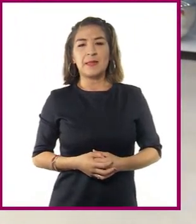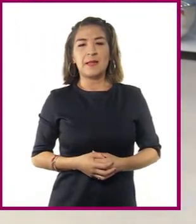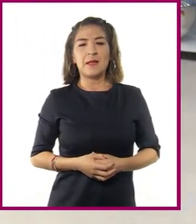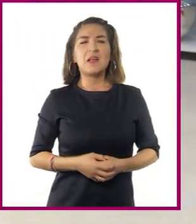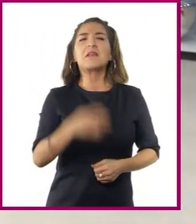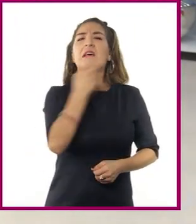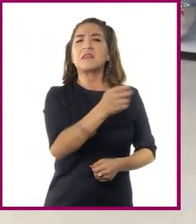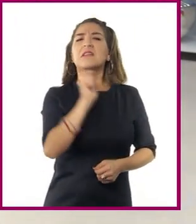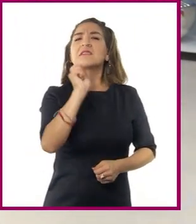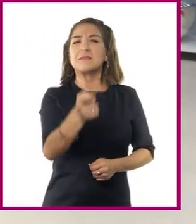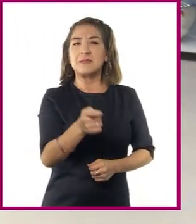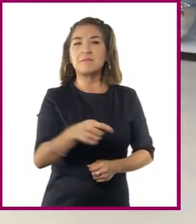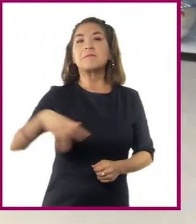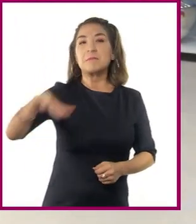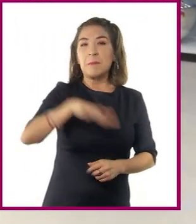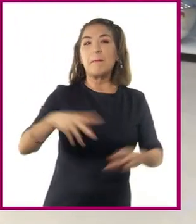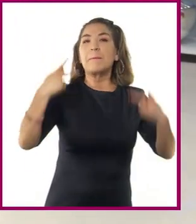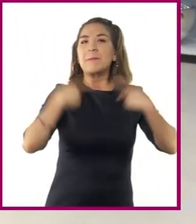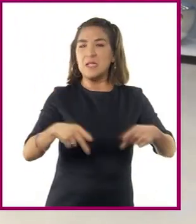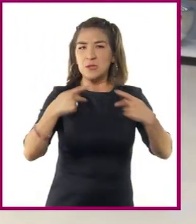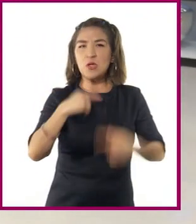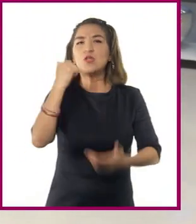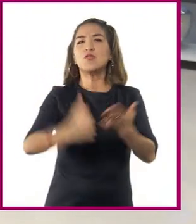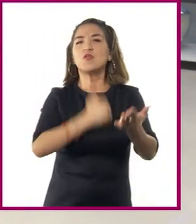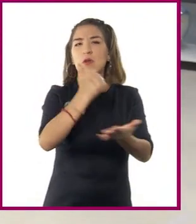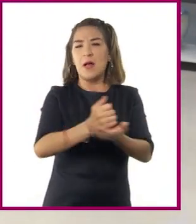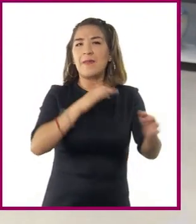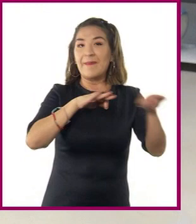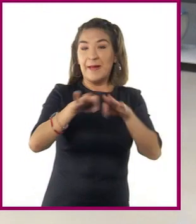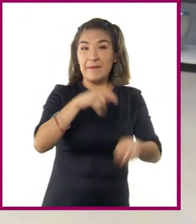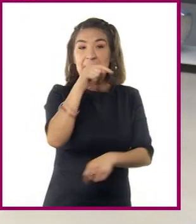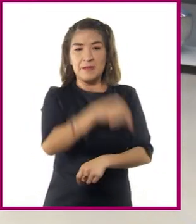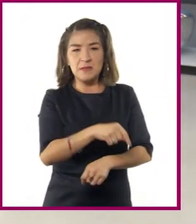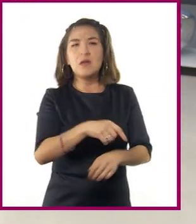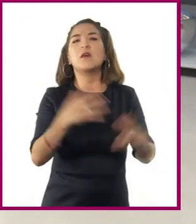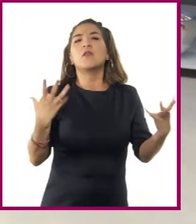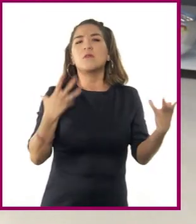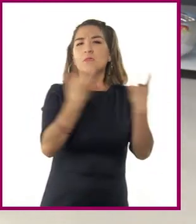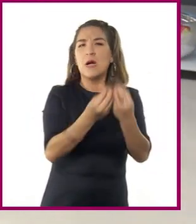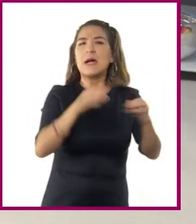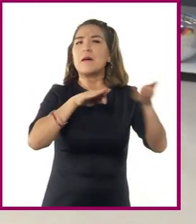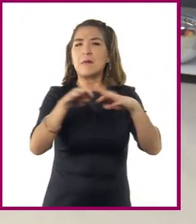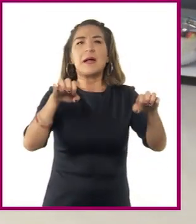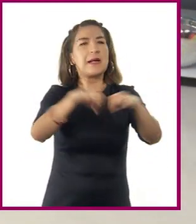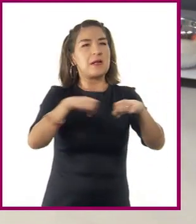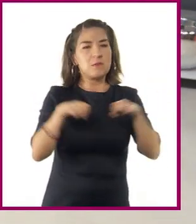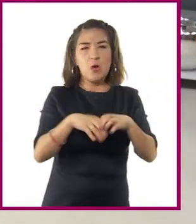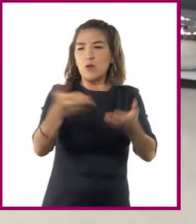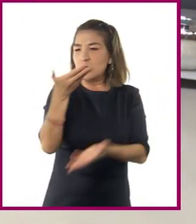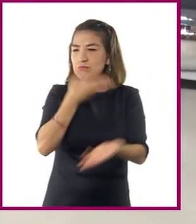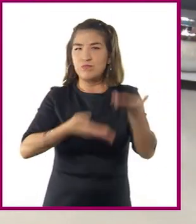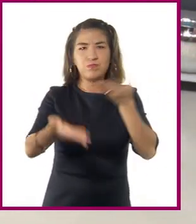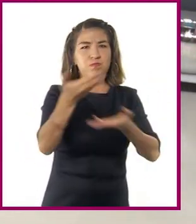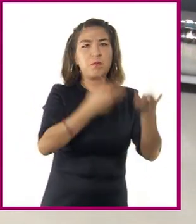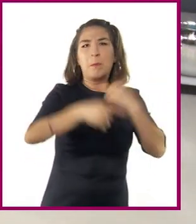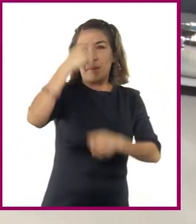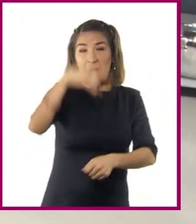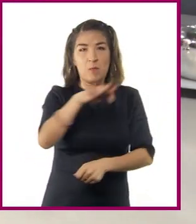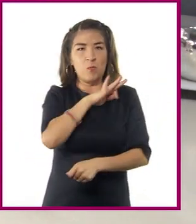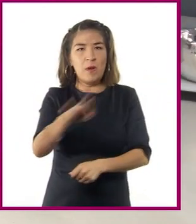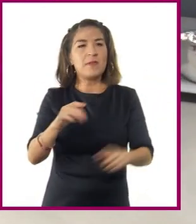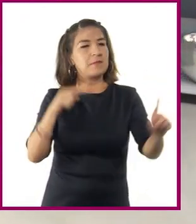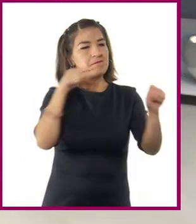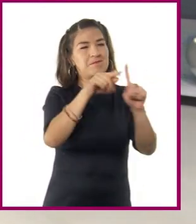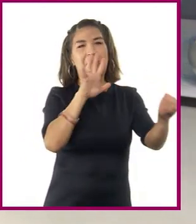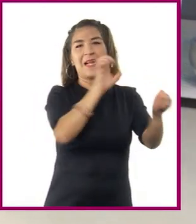Eso quiere decir que autoridades, ciudadanas y ciudadanos, trabajando en equipo y ayudándonos mutuamente, lograremos garantizar